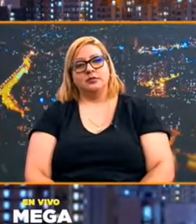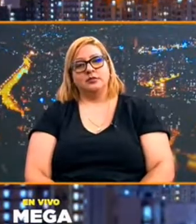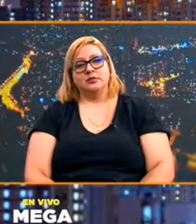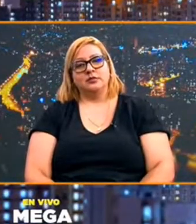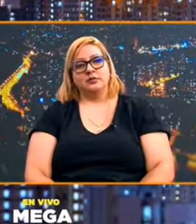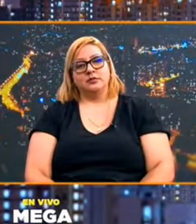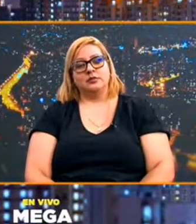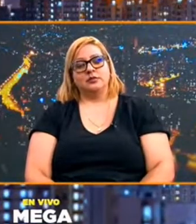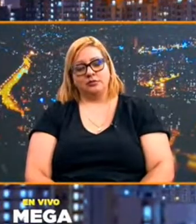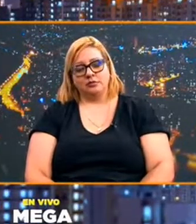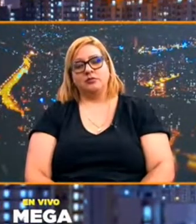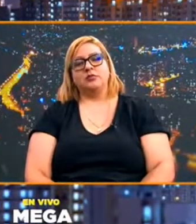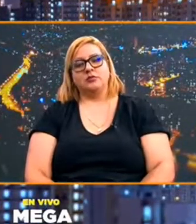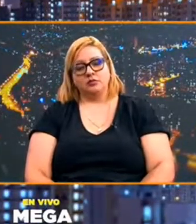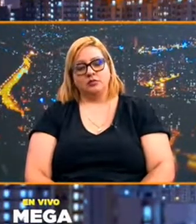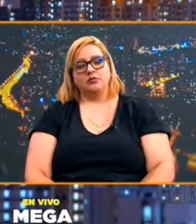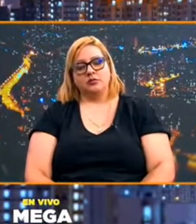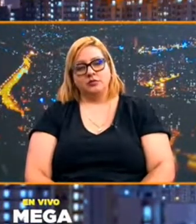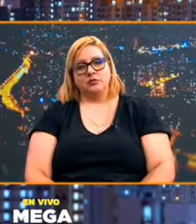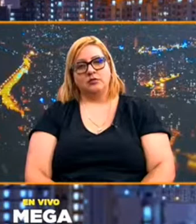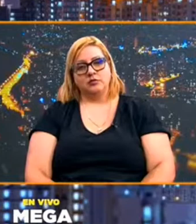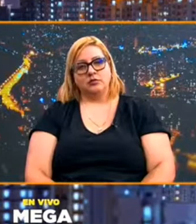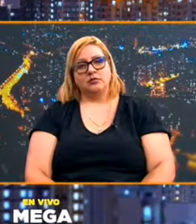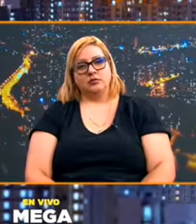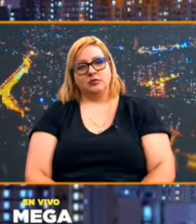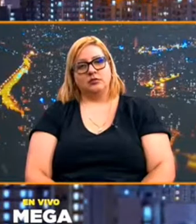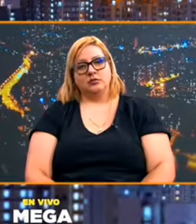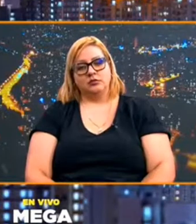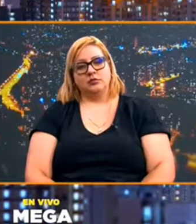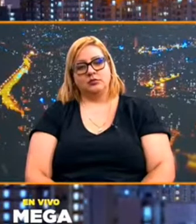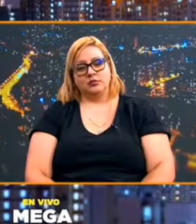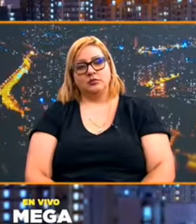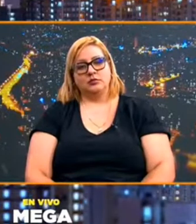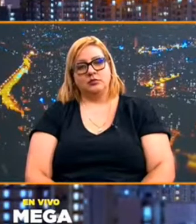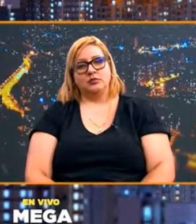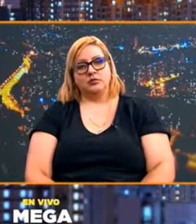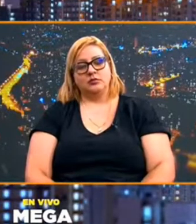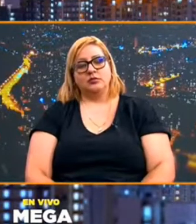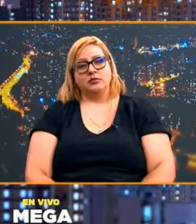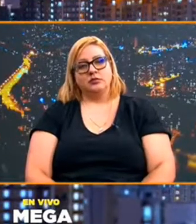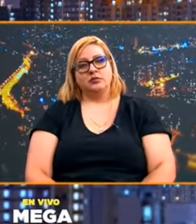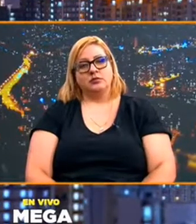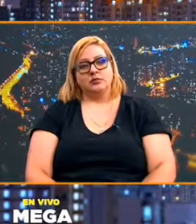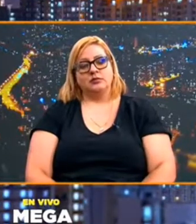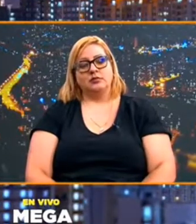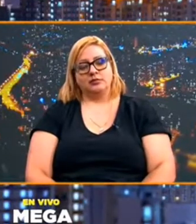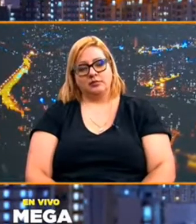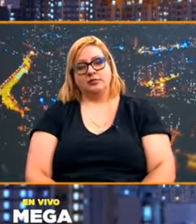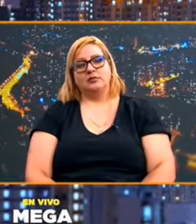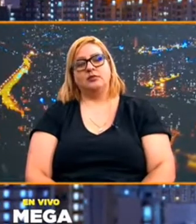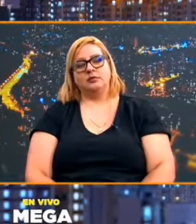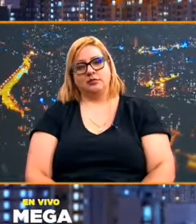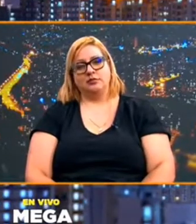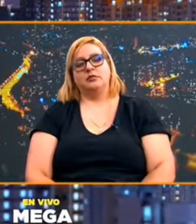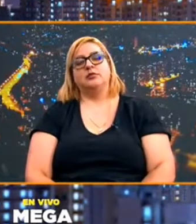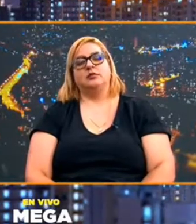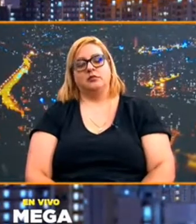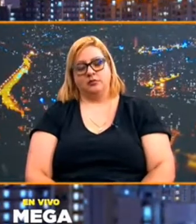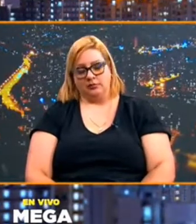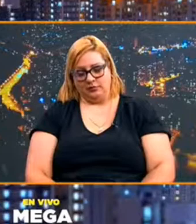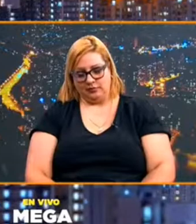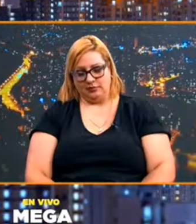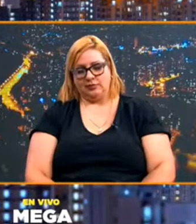perca, puerca a un estadista, que le pueden llamar como quiera y la prensa no se indigna, no se levanta Aníbal Acevedo